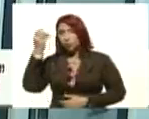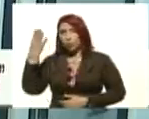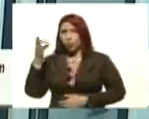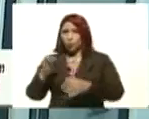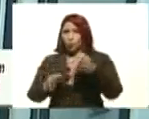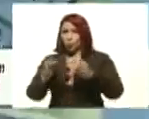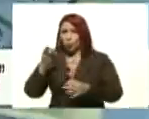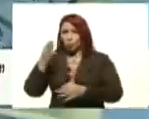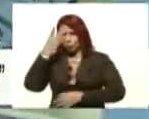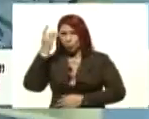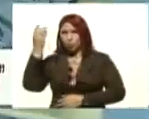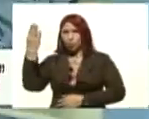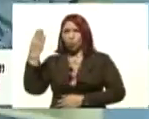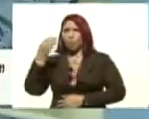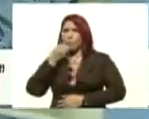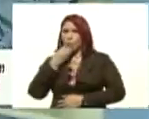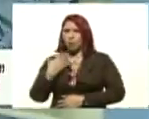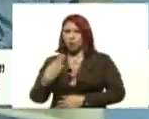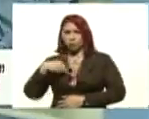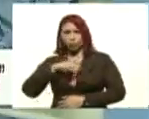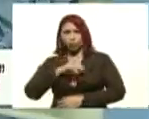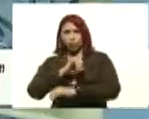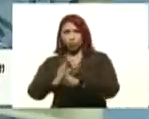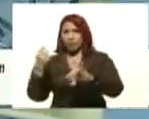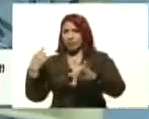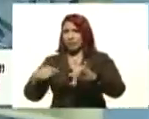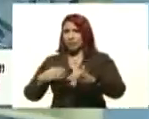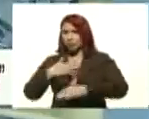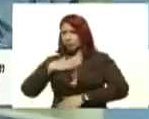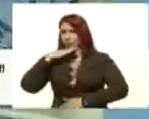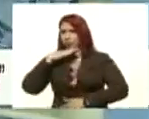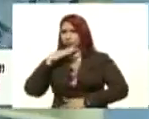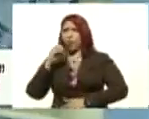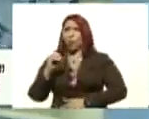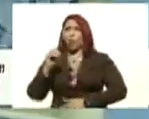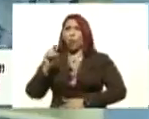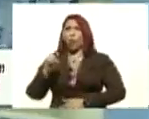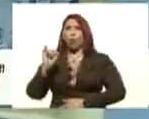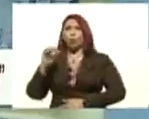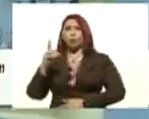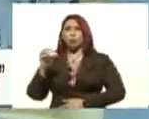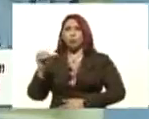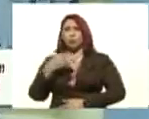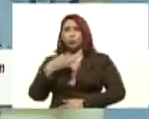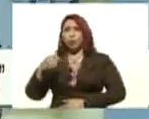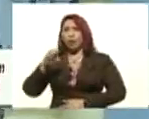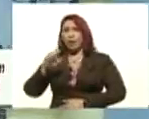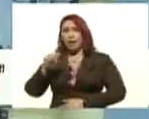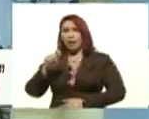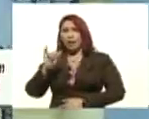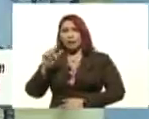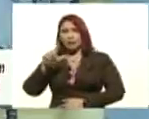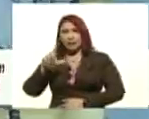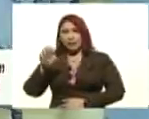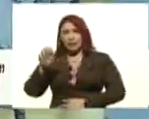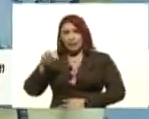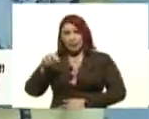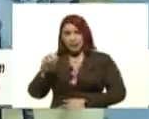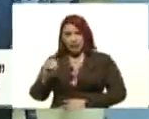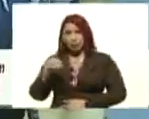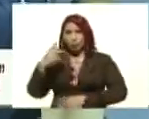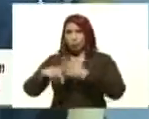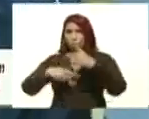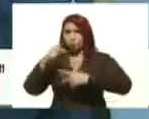justos, Dios está con los buenos. Y nosotros ya tenemos suficiente óxido de etileno para producir la jeringa y esterilizar la jeringa necesaria